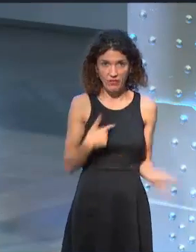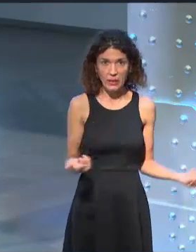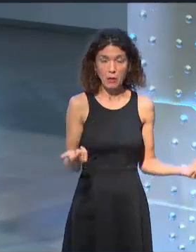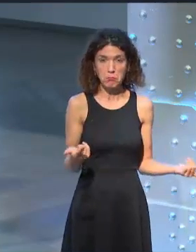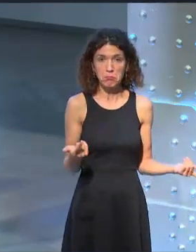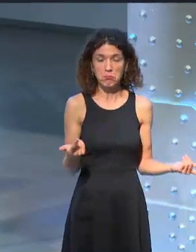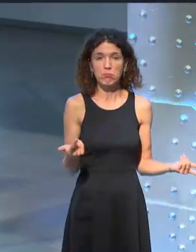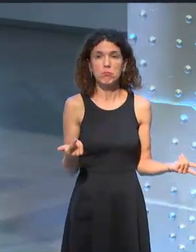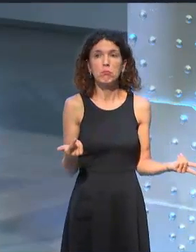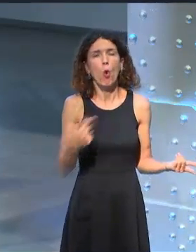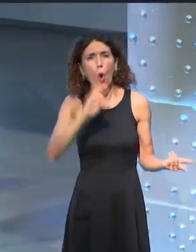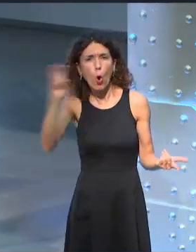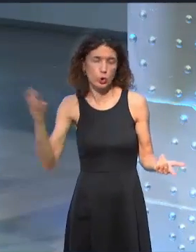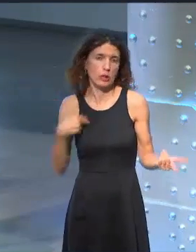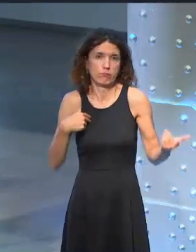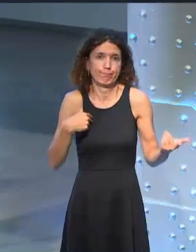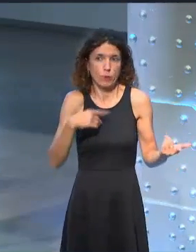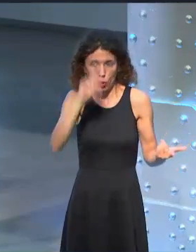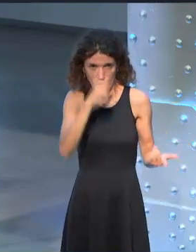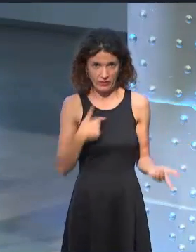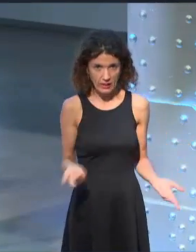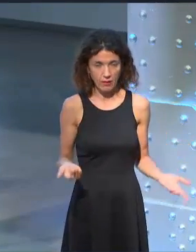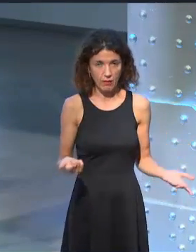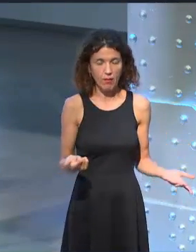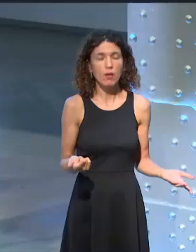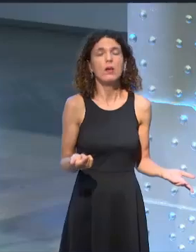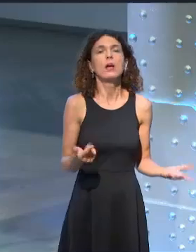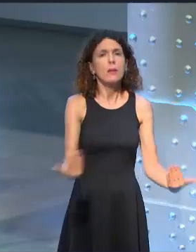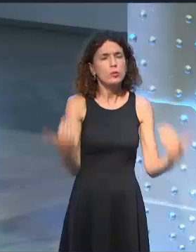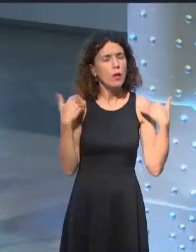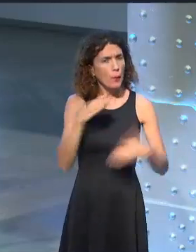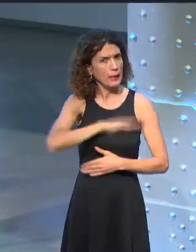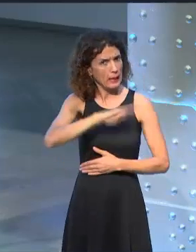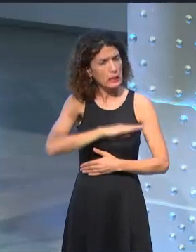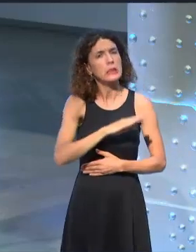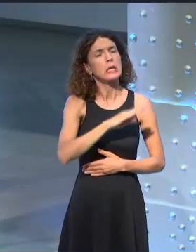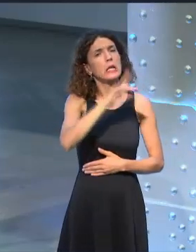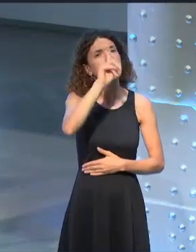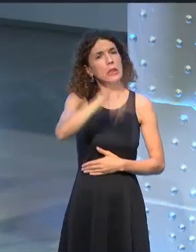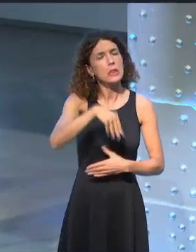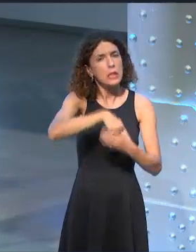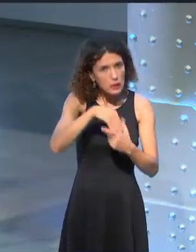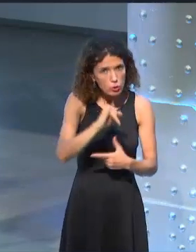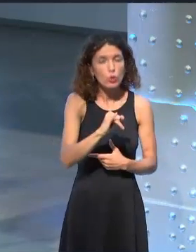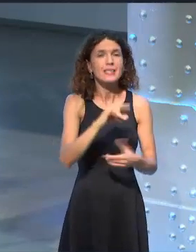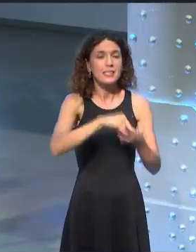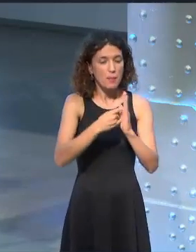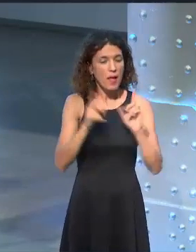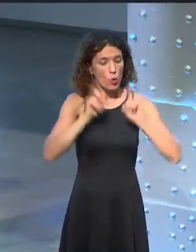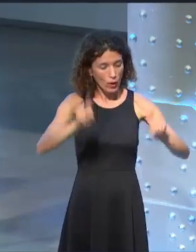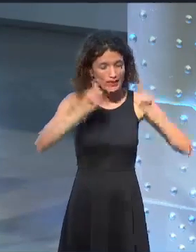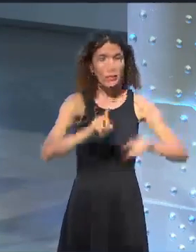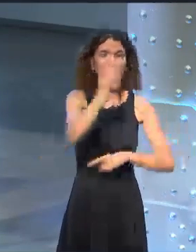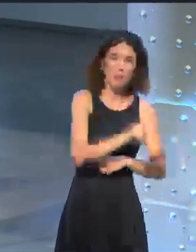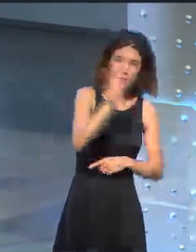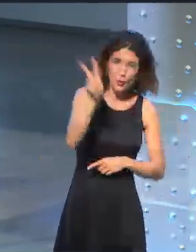pero ignoraba otras, ¿no? Quiero decir que hay una responsabilidad muy fuerte también por parte no solamente del sistema educativo